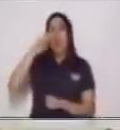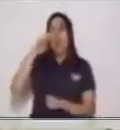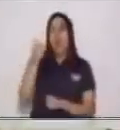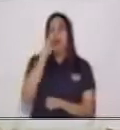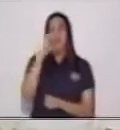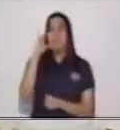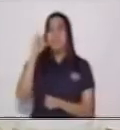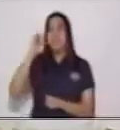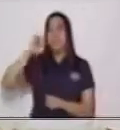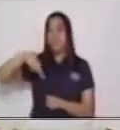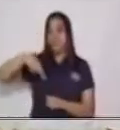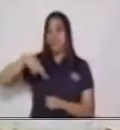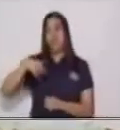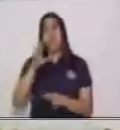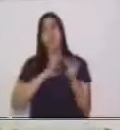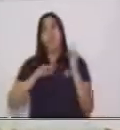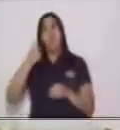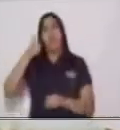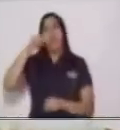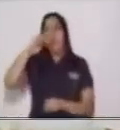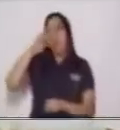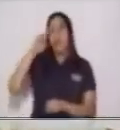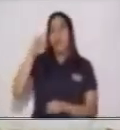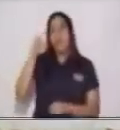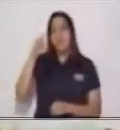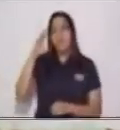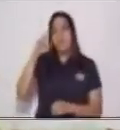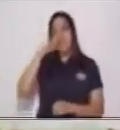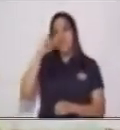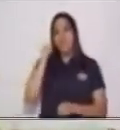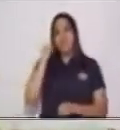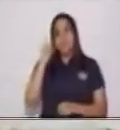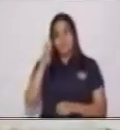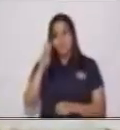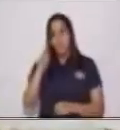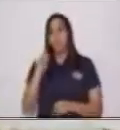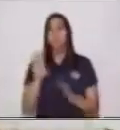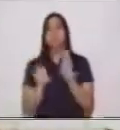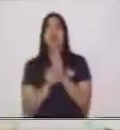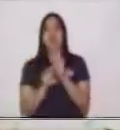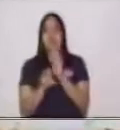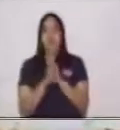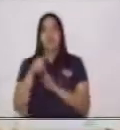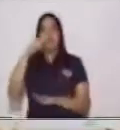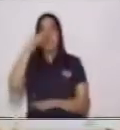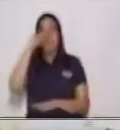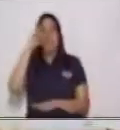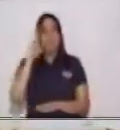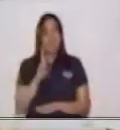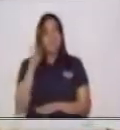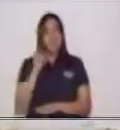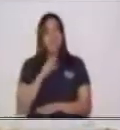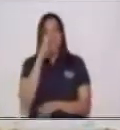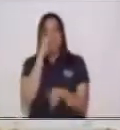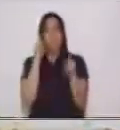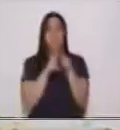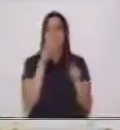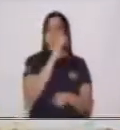de esa palabra puede ser atractivo y hay una combinación, atracción. ¿sí? La excepción para